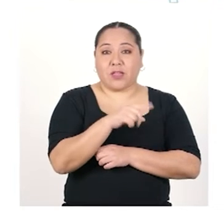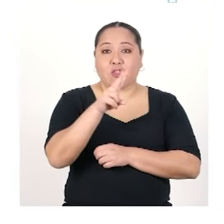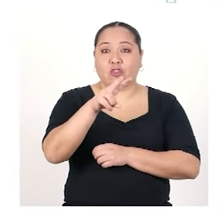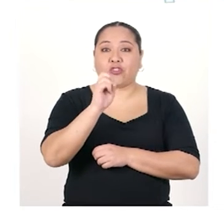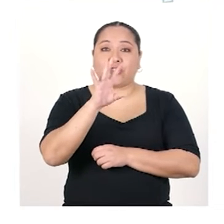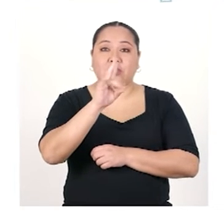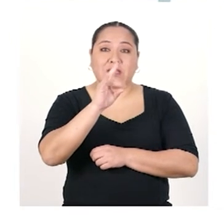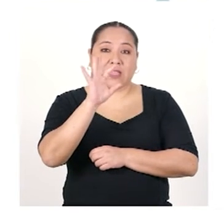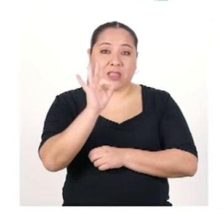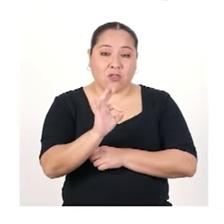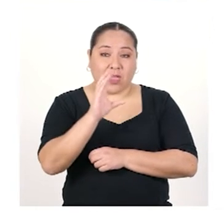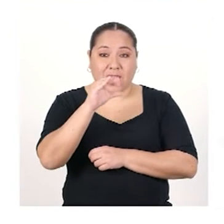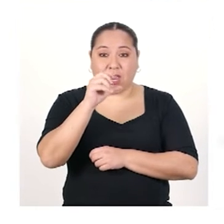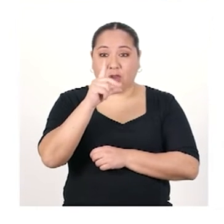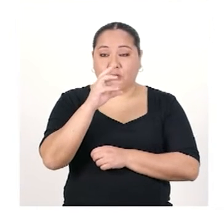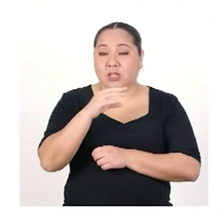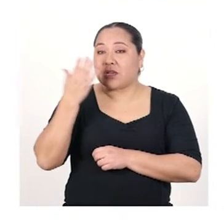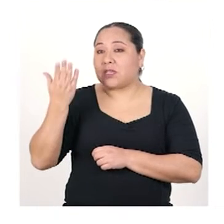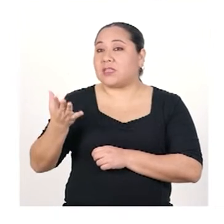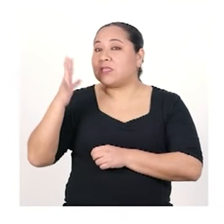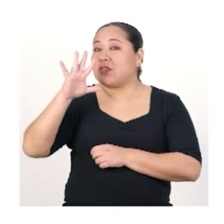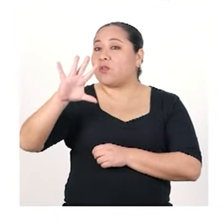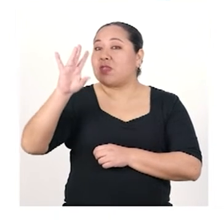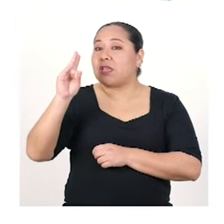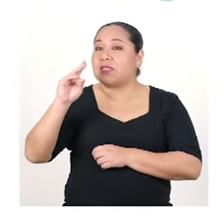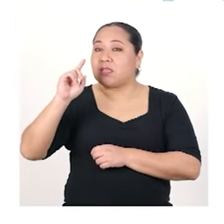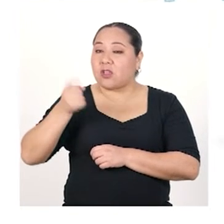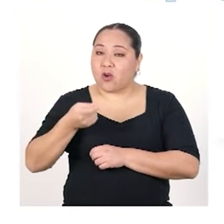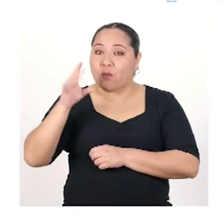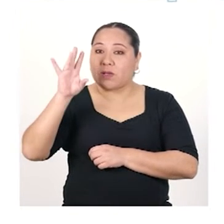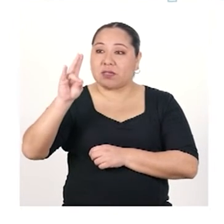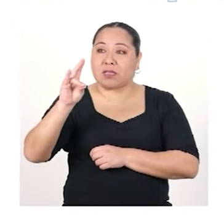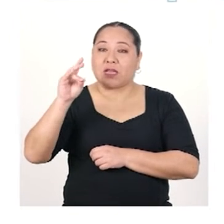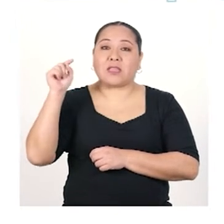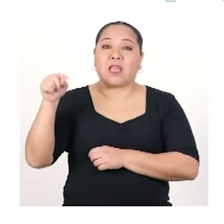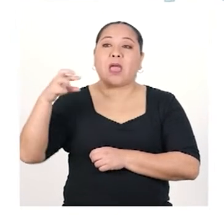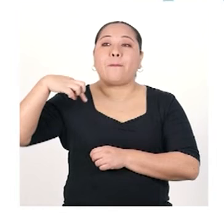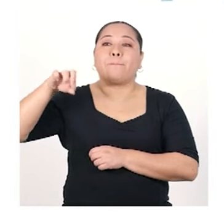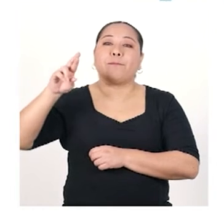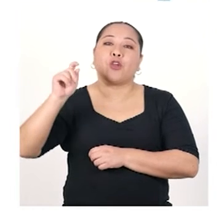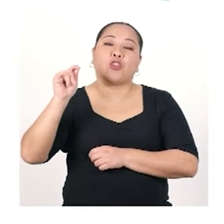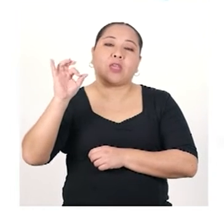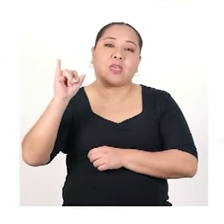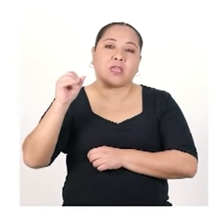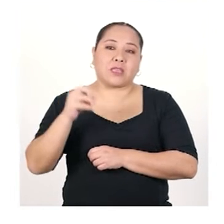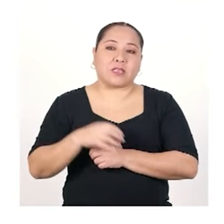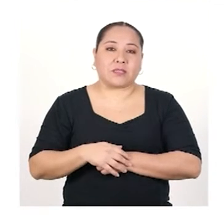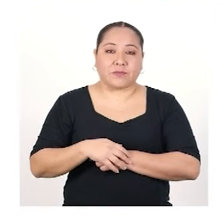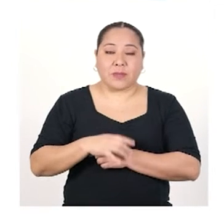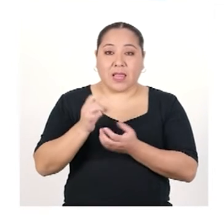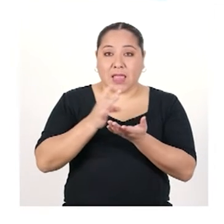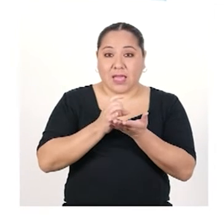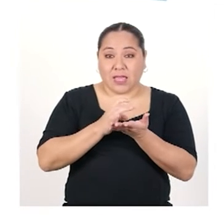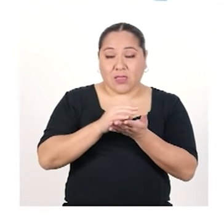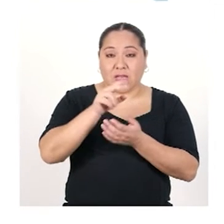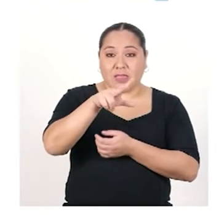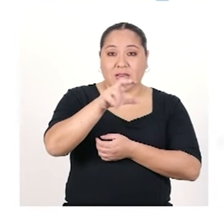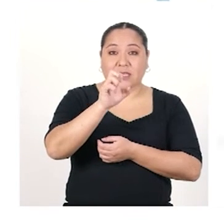tiene 279 calorías y 57,7 gramos de proteínas. La quinoa